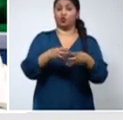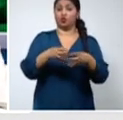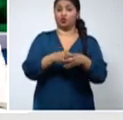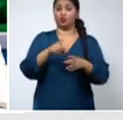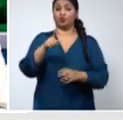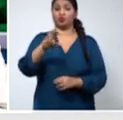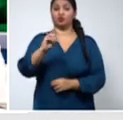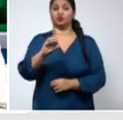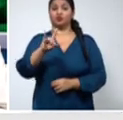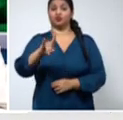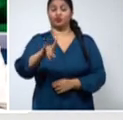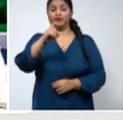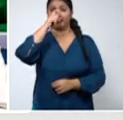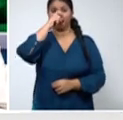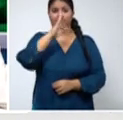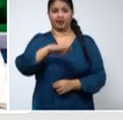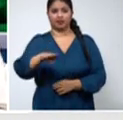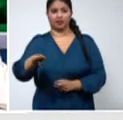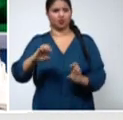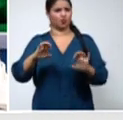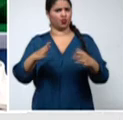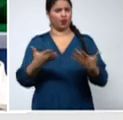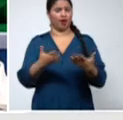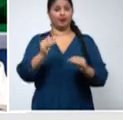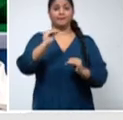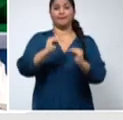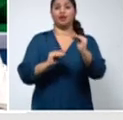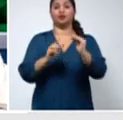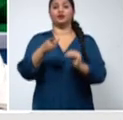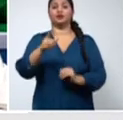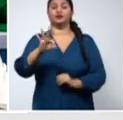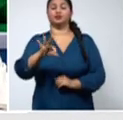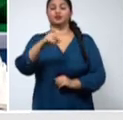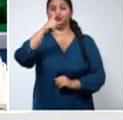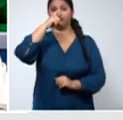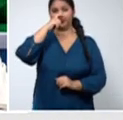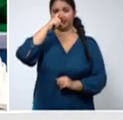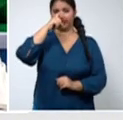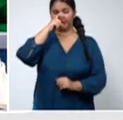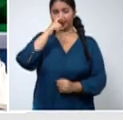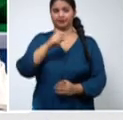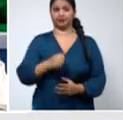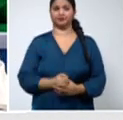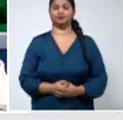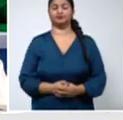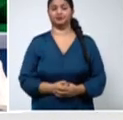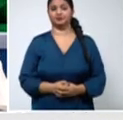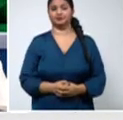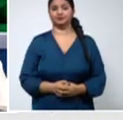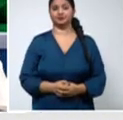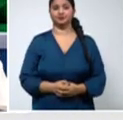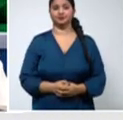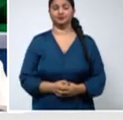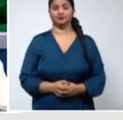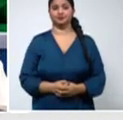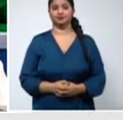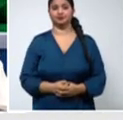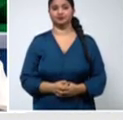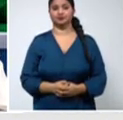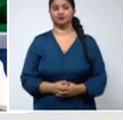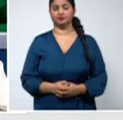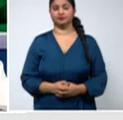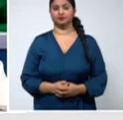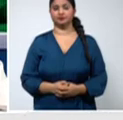sea, de 18 años y menos, y también, sin que podamos resolver el que